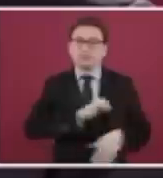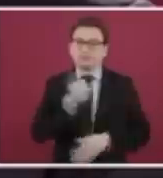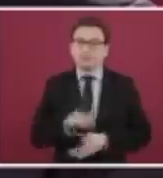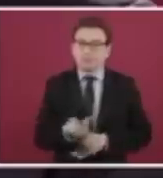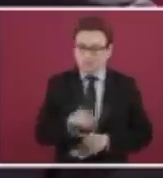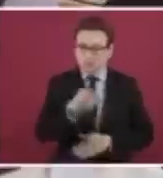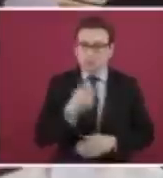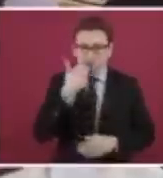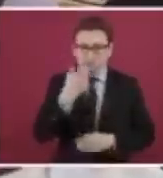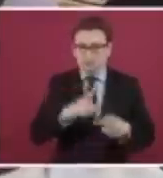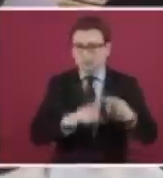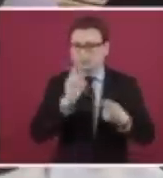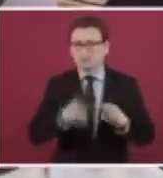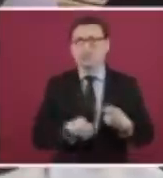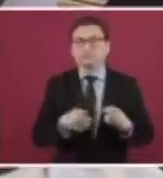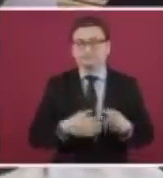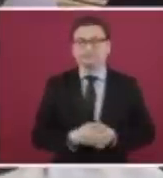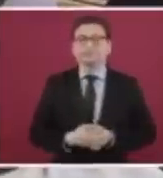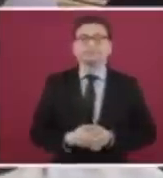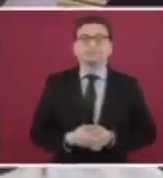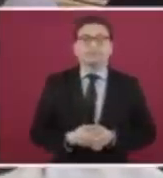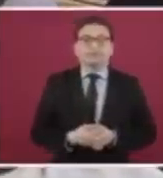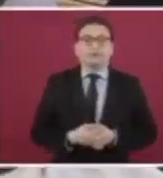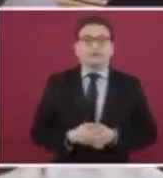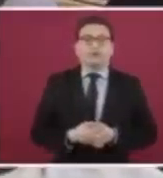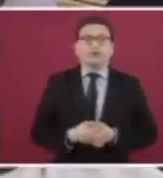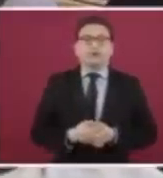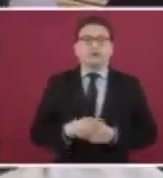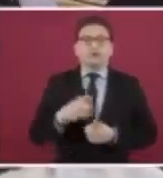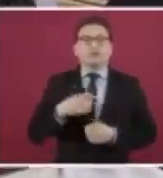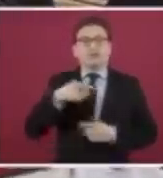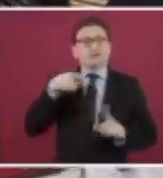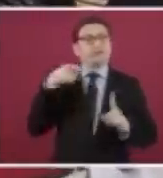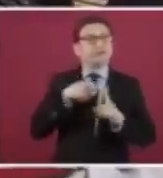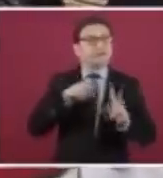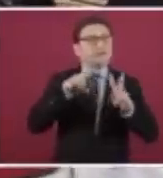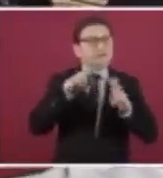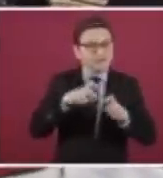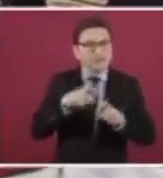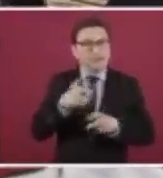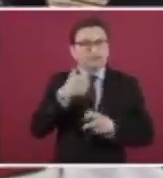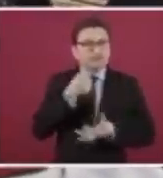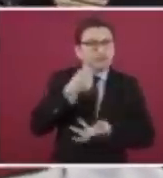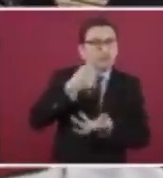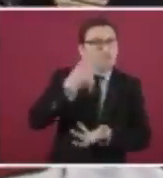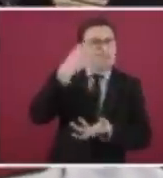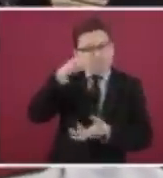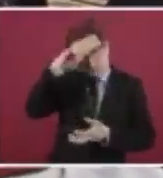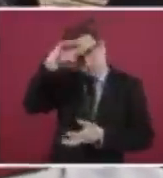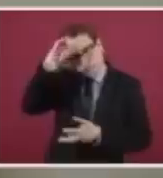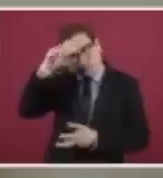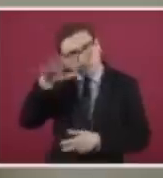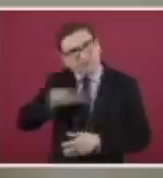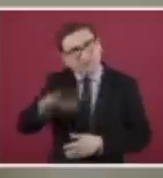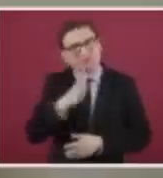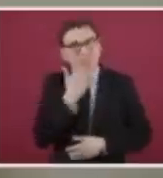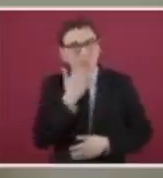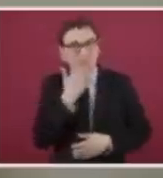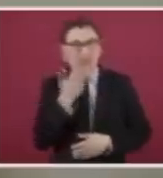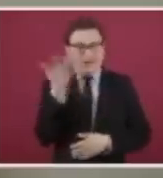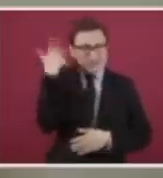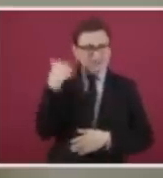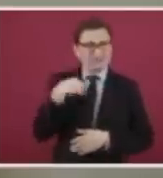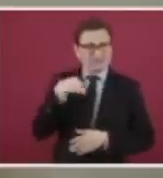la primera en particular, señor presidente, el asunto del fondo minero sigue generando polémica en Sonora. La anterior ocasión que estuve por aquí,